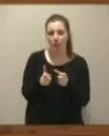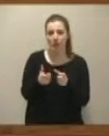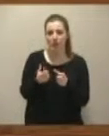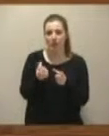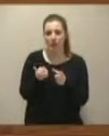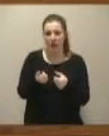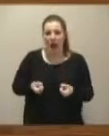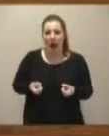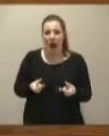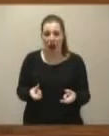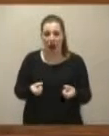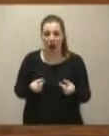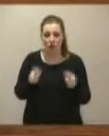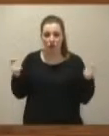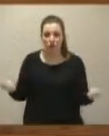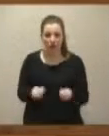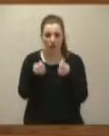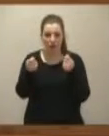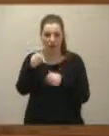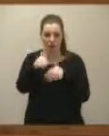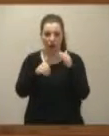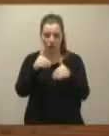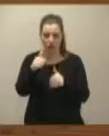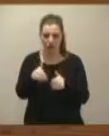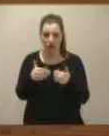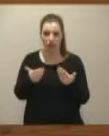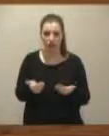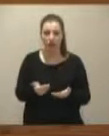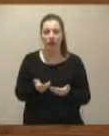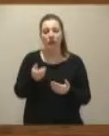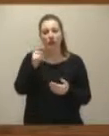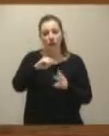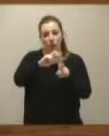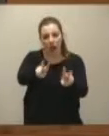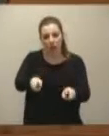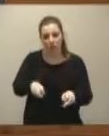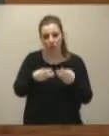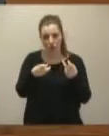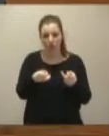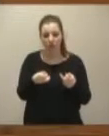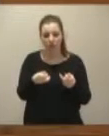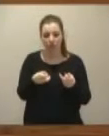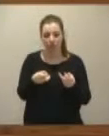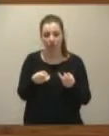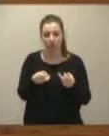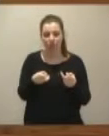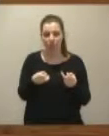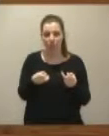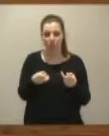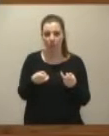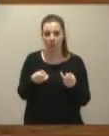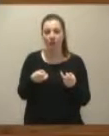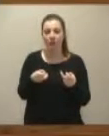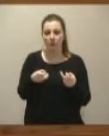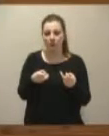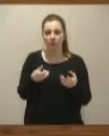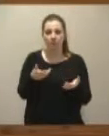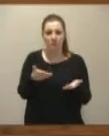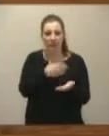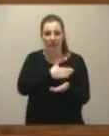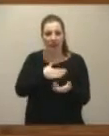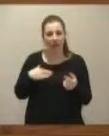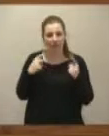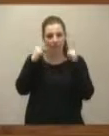campañas electorales con la centralización de los mailings electorales. Y una reforma que constituía todo un intento